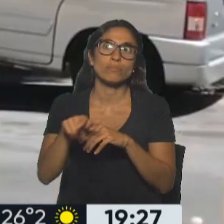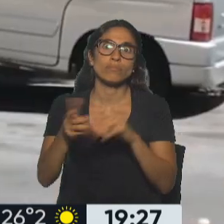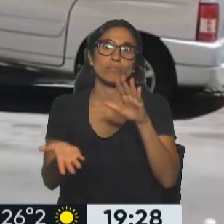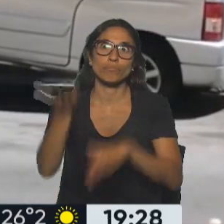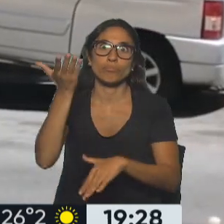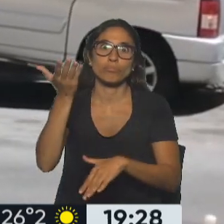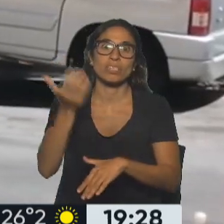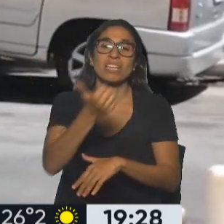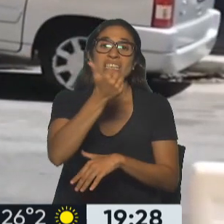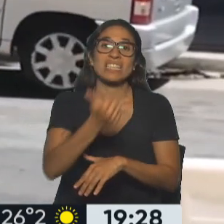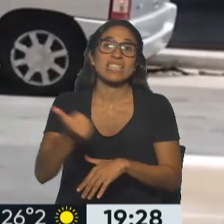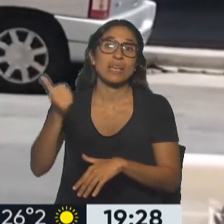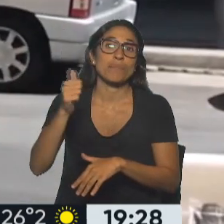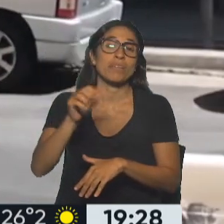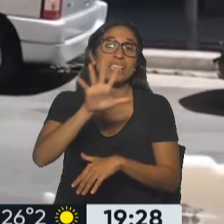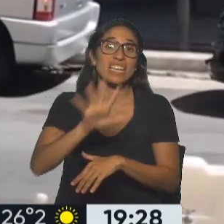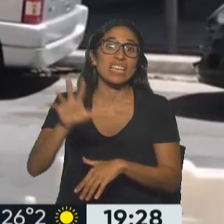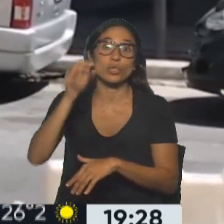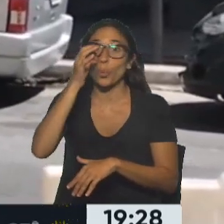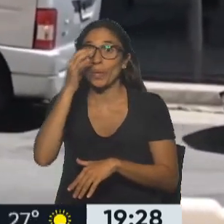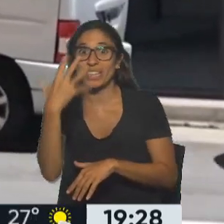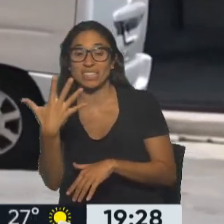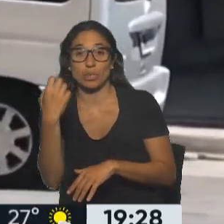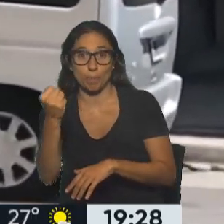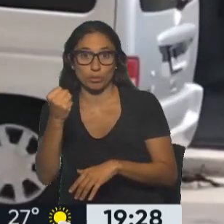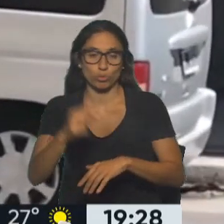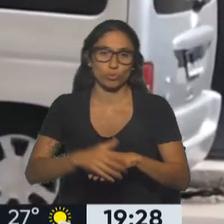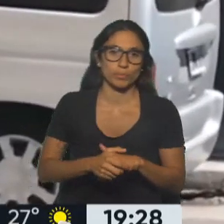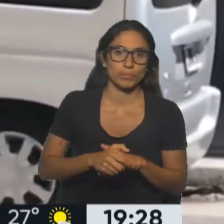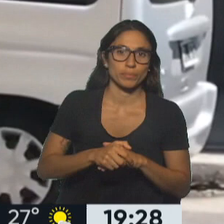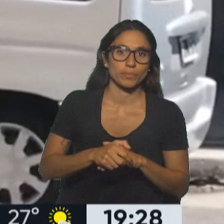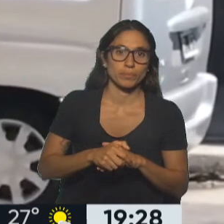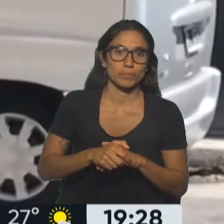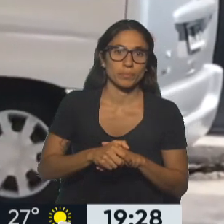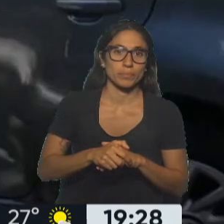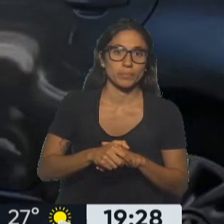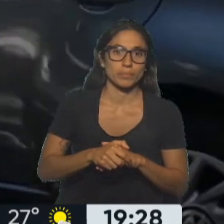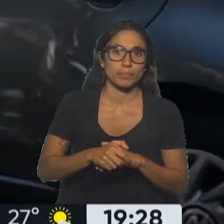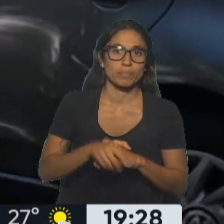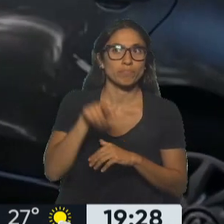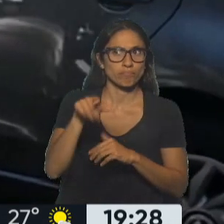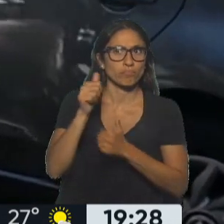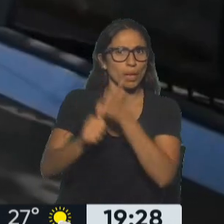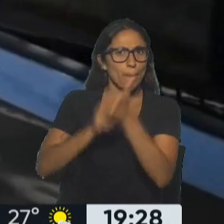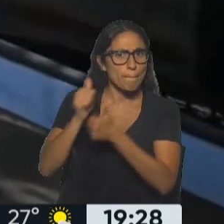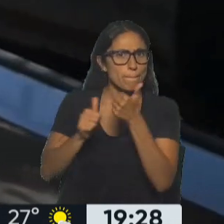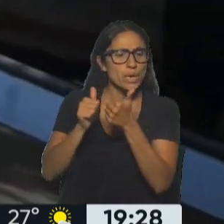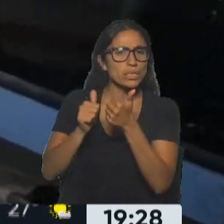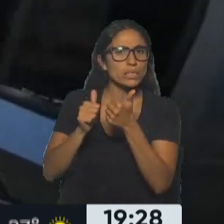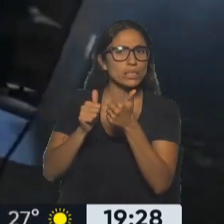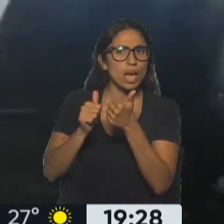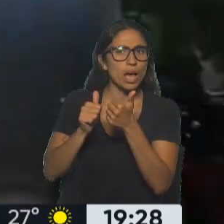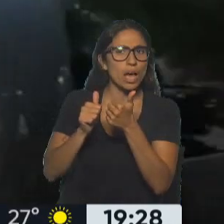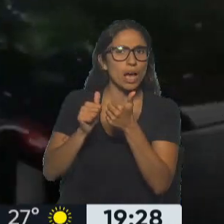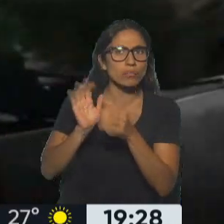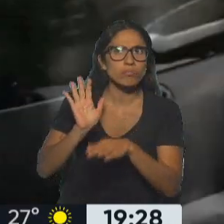a 6.525 pesos el futuro de esta empresa tan controvertida está en manos de la